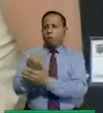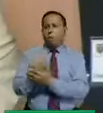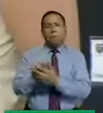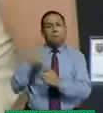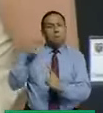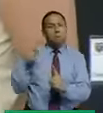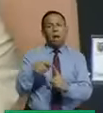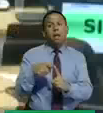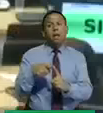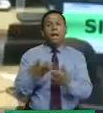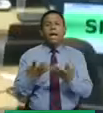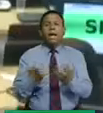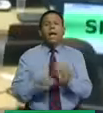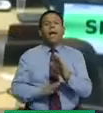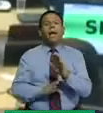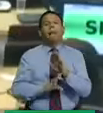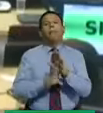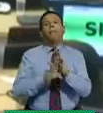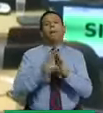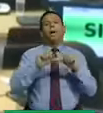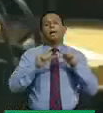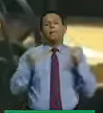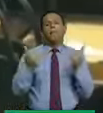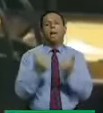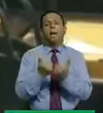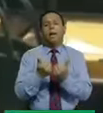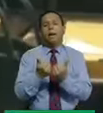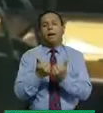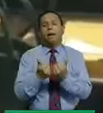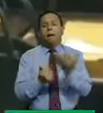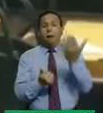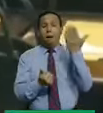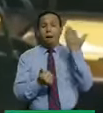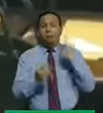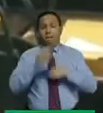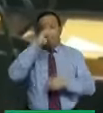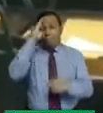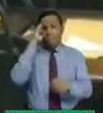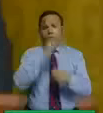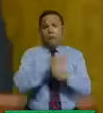imagen de una asamblea que en mayo fue